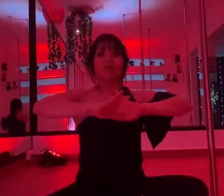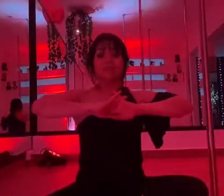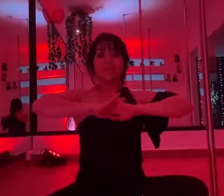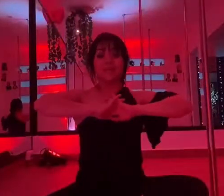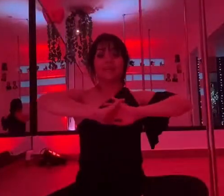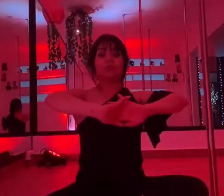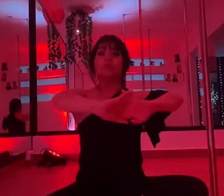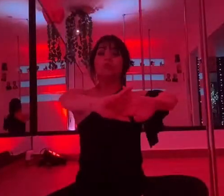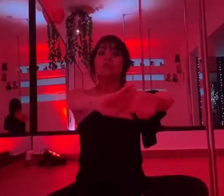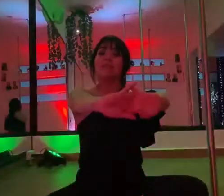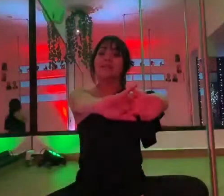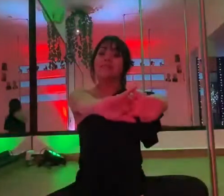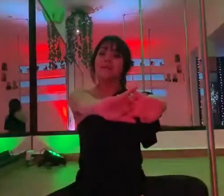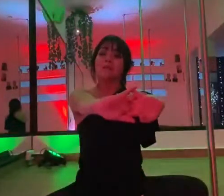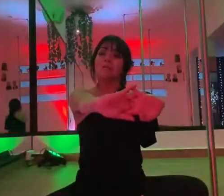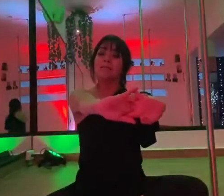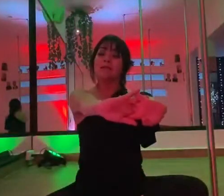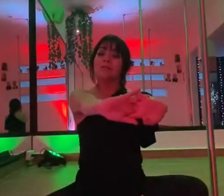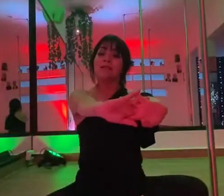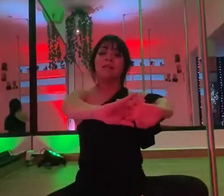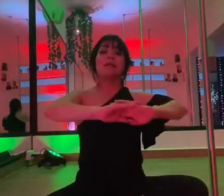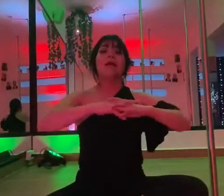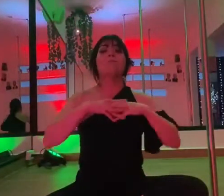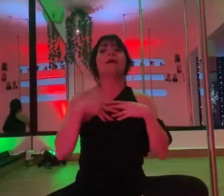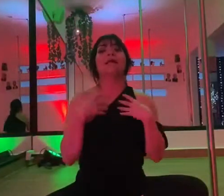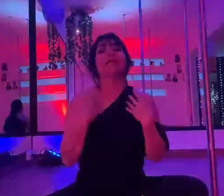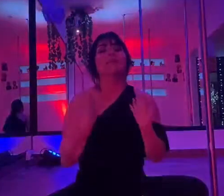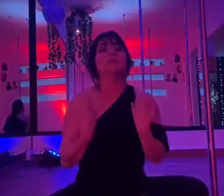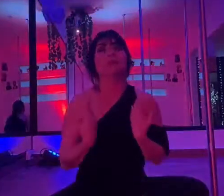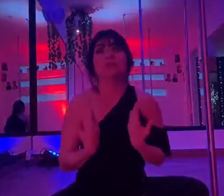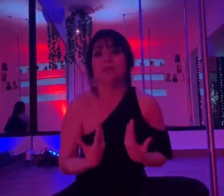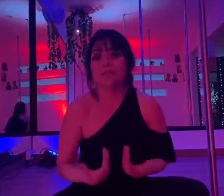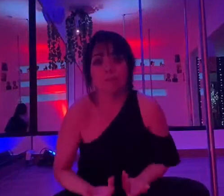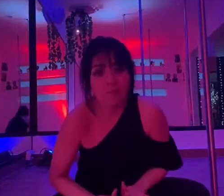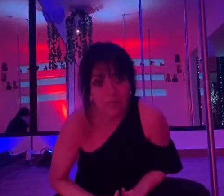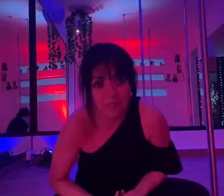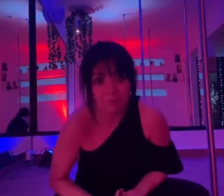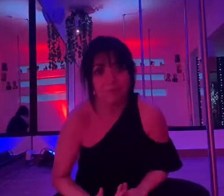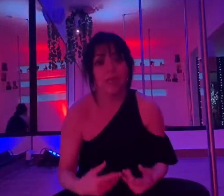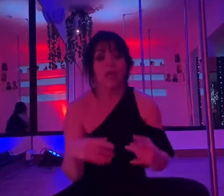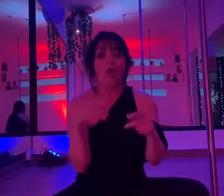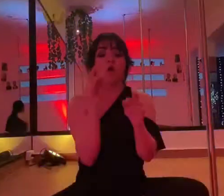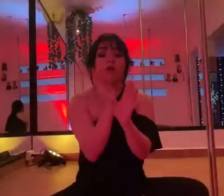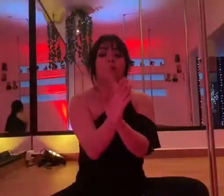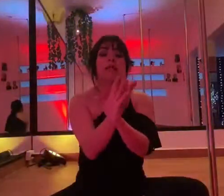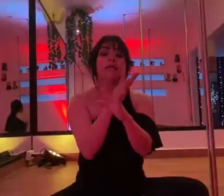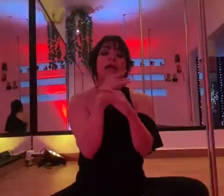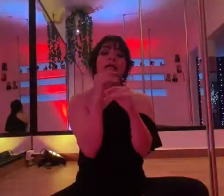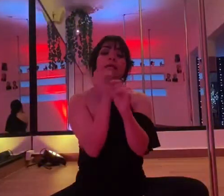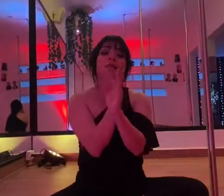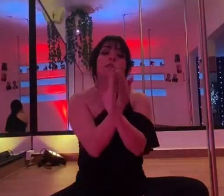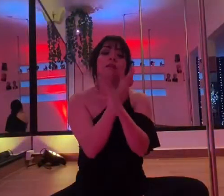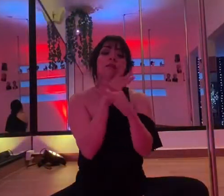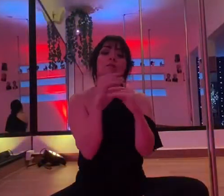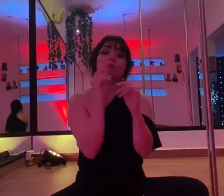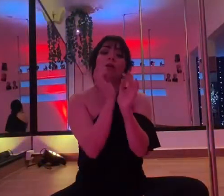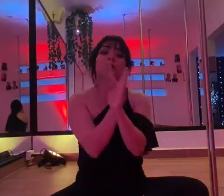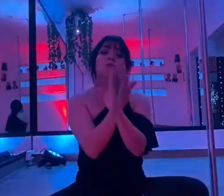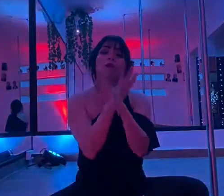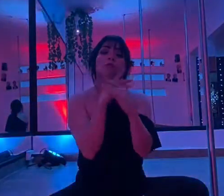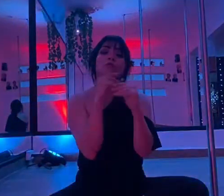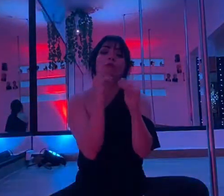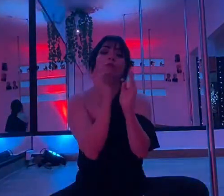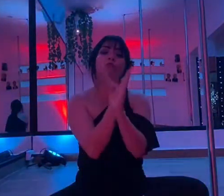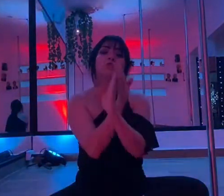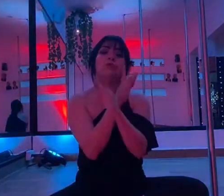¿sí? Esto es lo que tienen que hacer precisamente para despertar también. Ok, y aquí